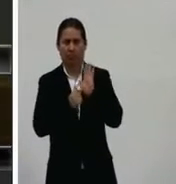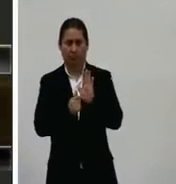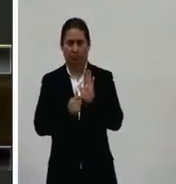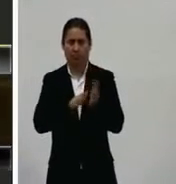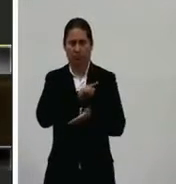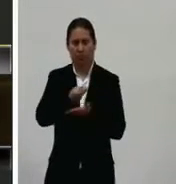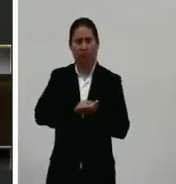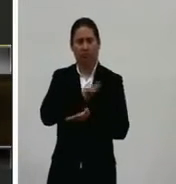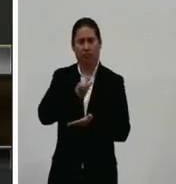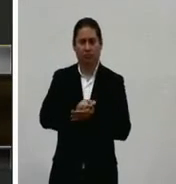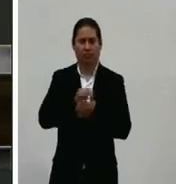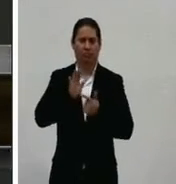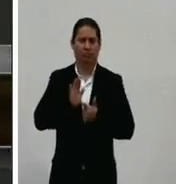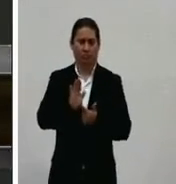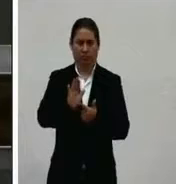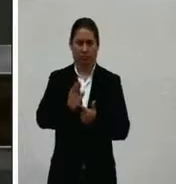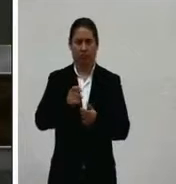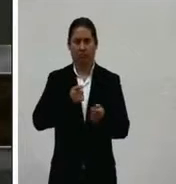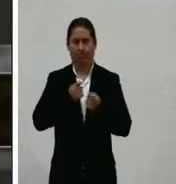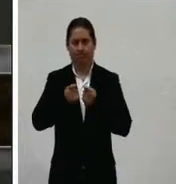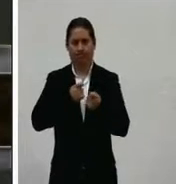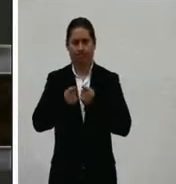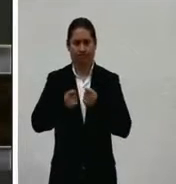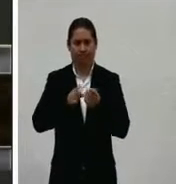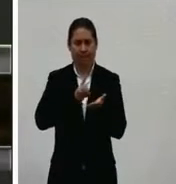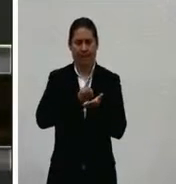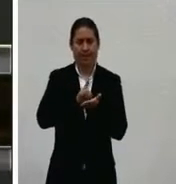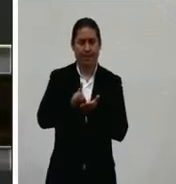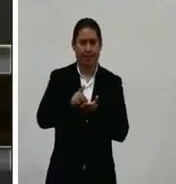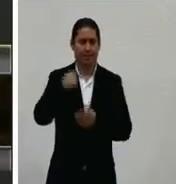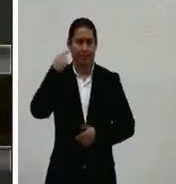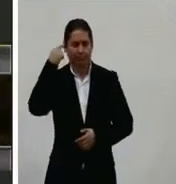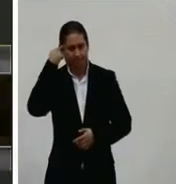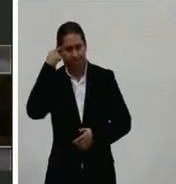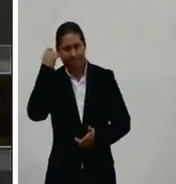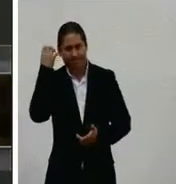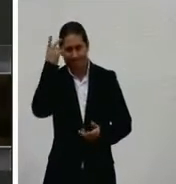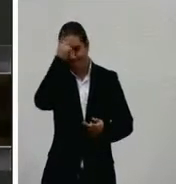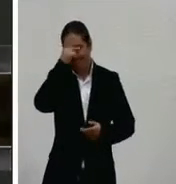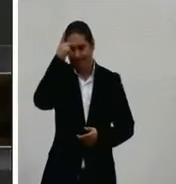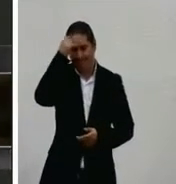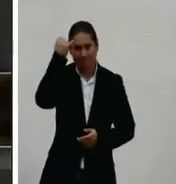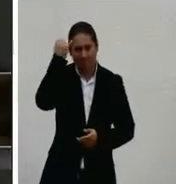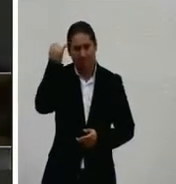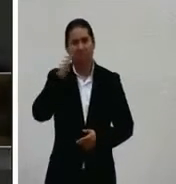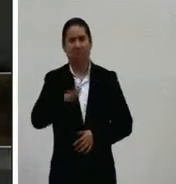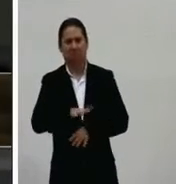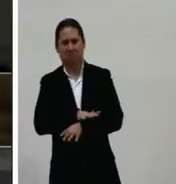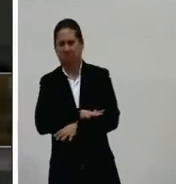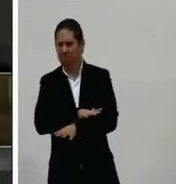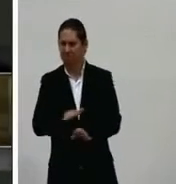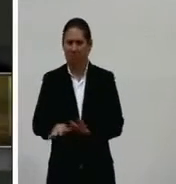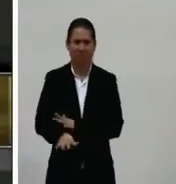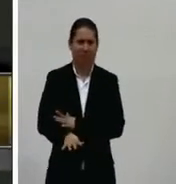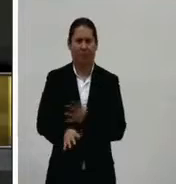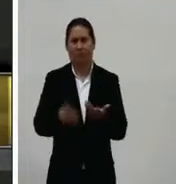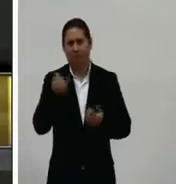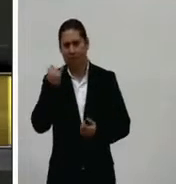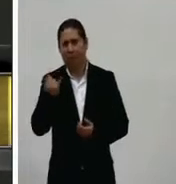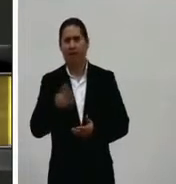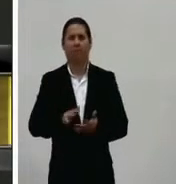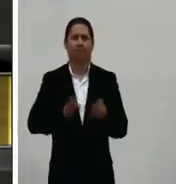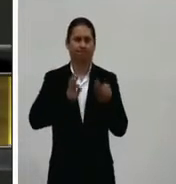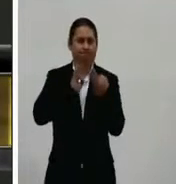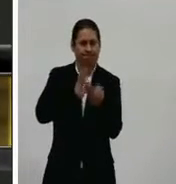presente dictamen pretende regular el derecho al duelo como una necesidad ineludible de cualquier trabajador que se